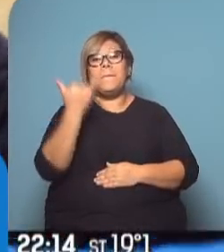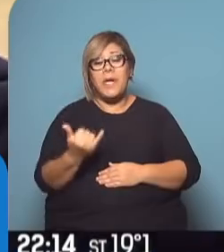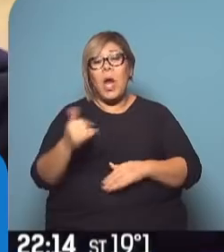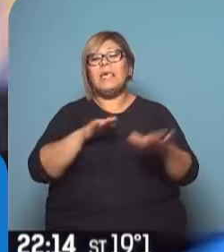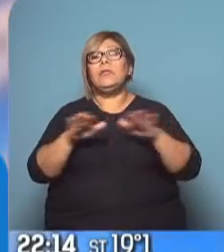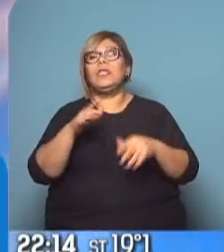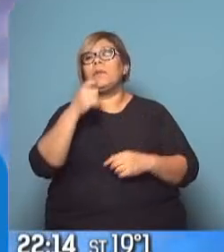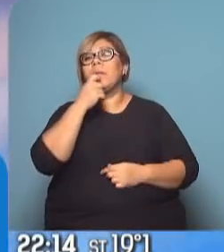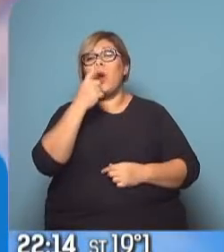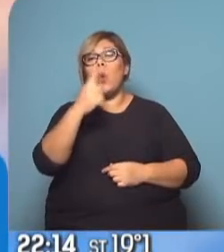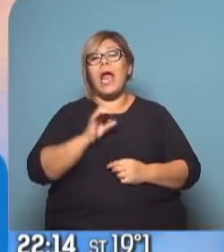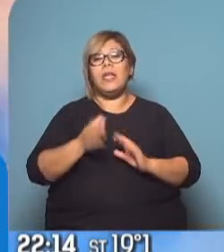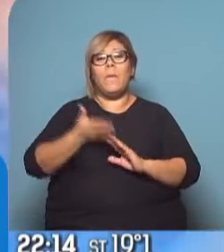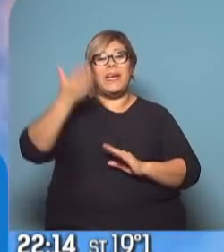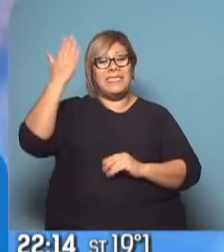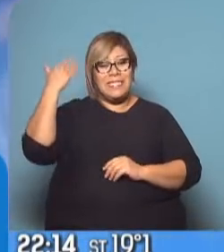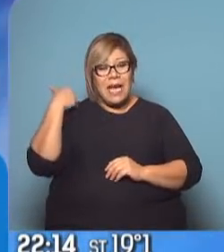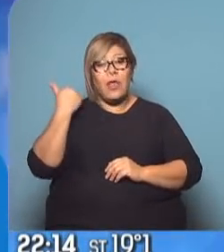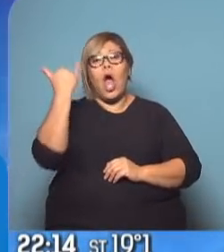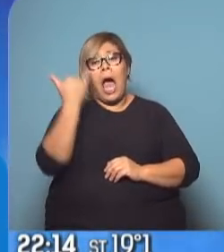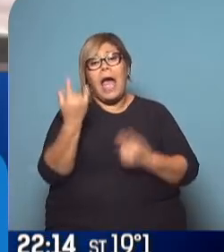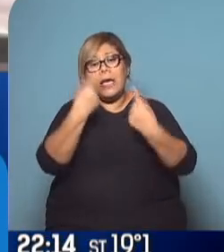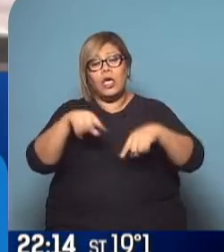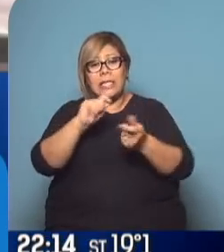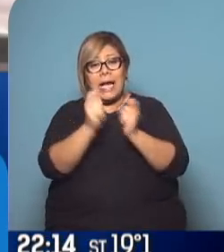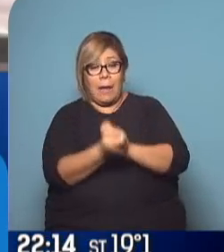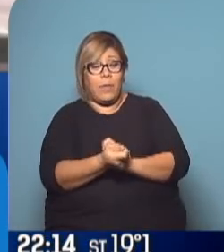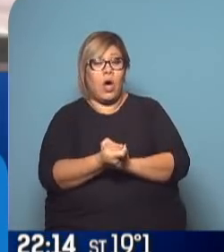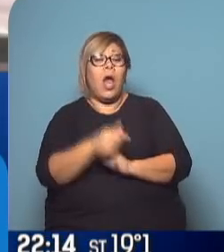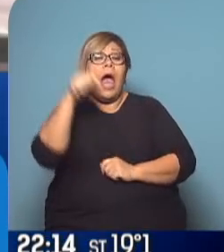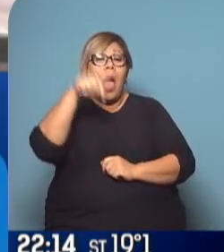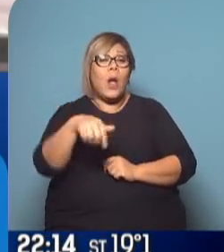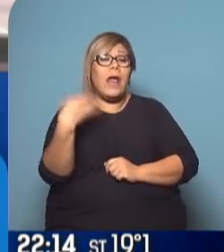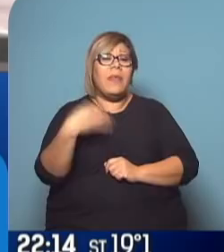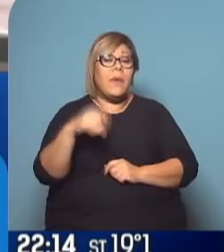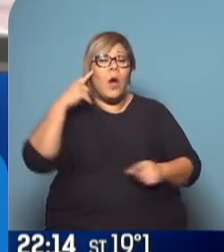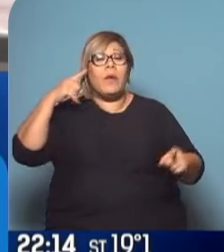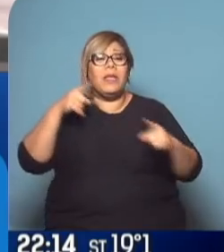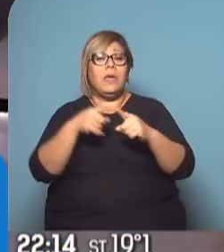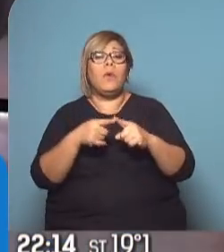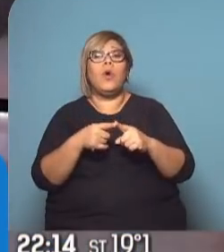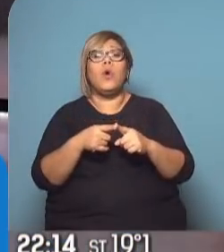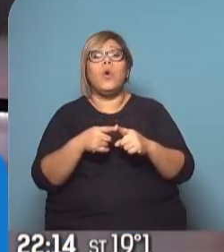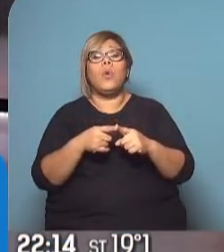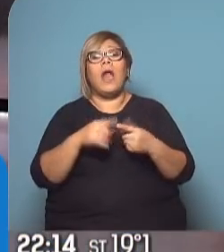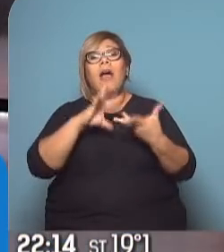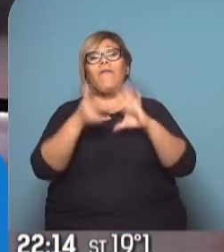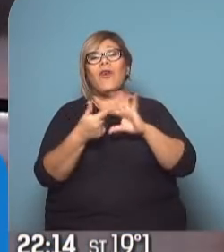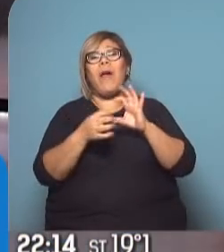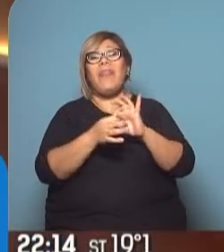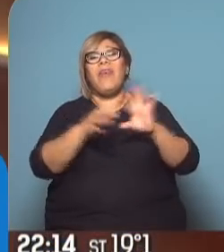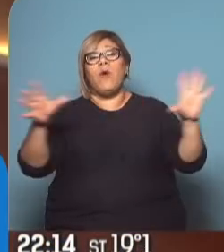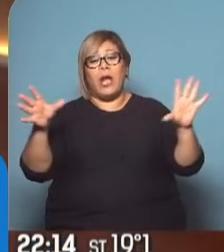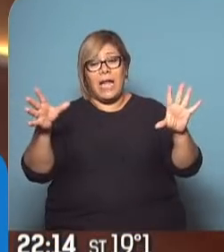hace un año atrás. Entonces hay que darle oportunidad a eso para encontrar una salida democrática y pacífica, que es lo que todos queremos. Hay también un pedido de